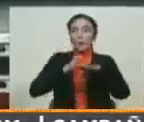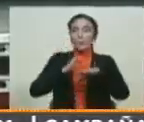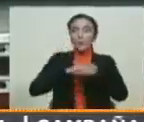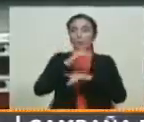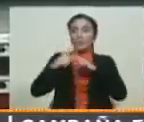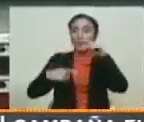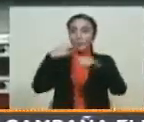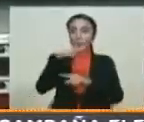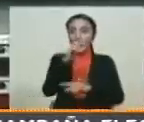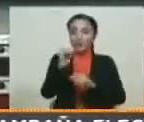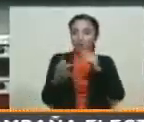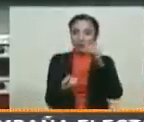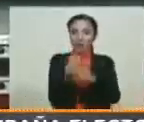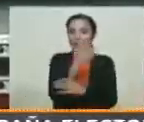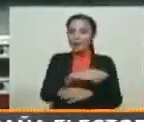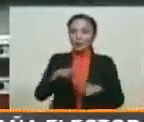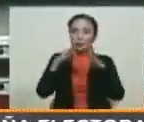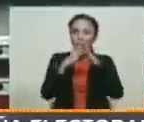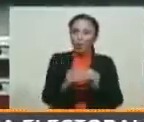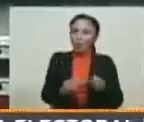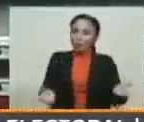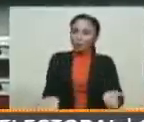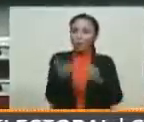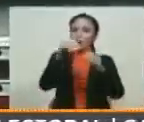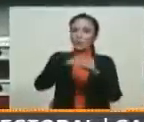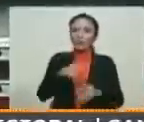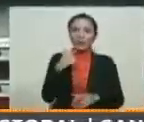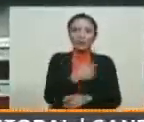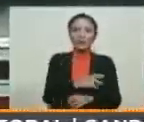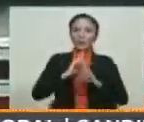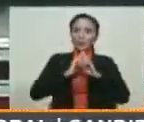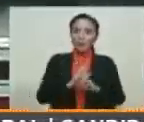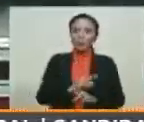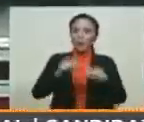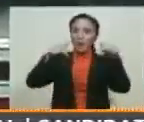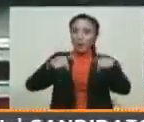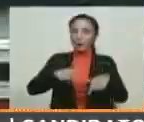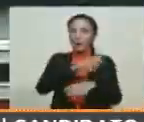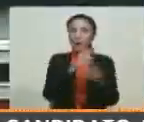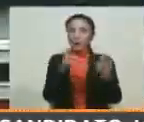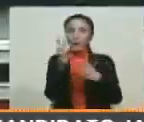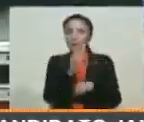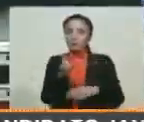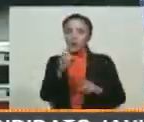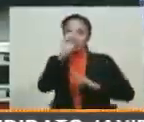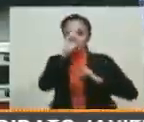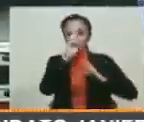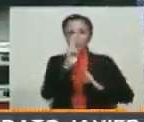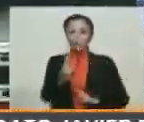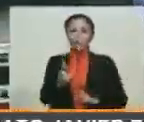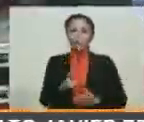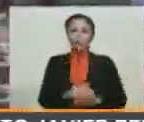cuando el pueblo salga a votar y a decir a venezuela se respeta